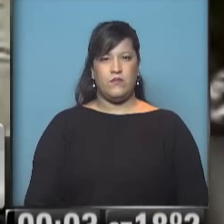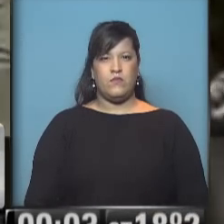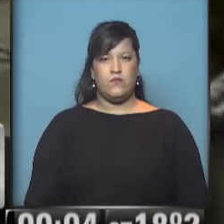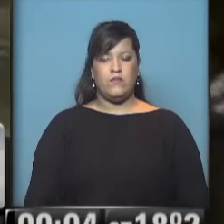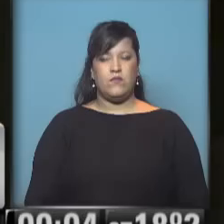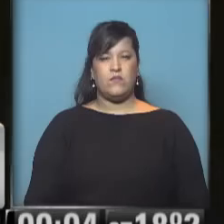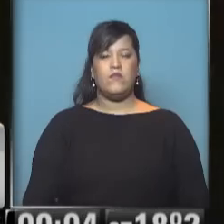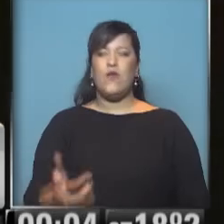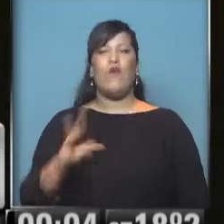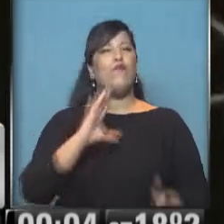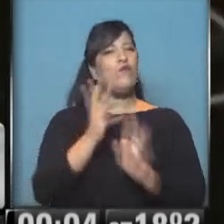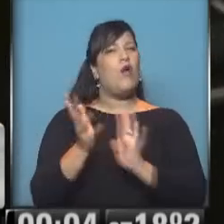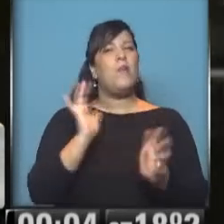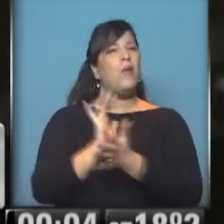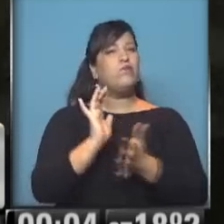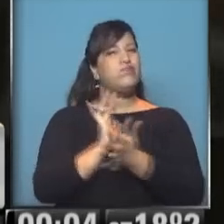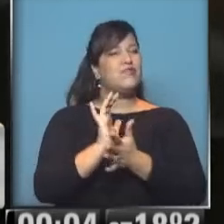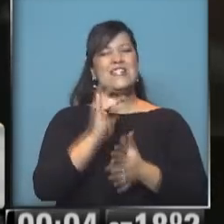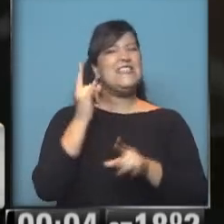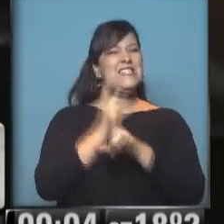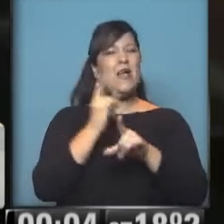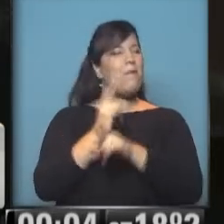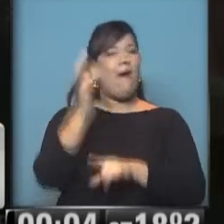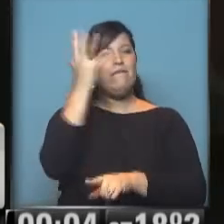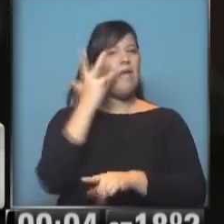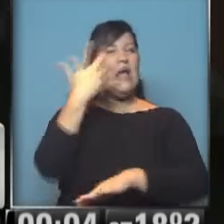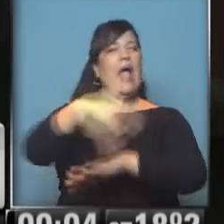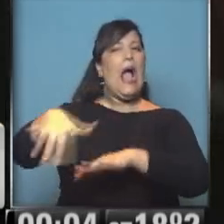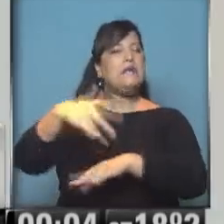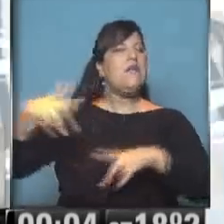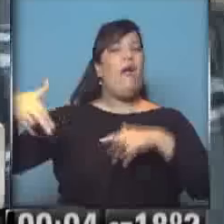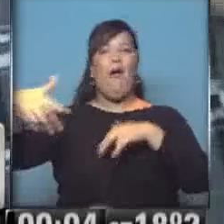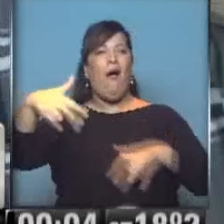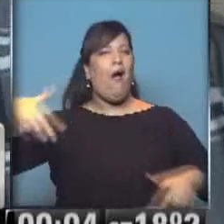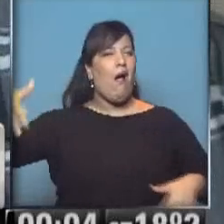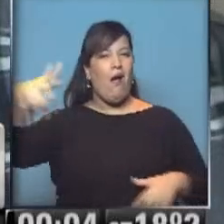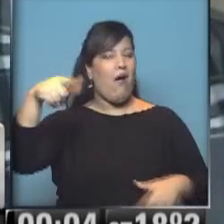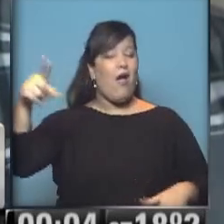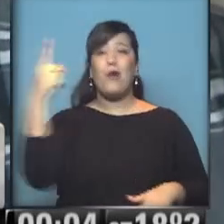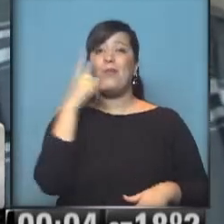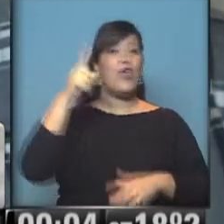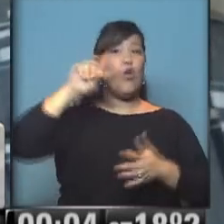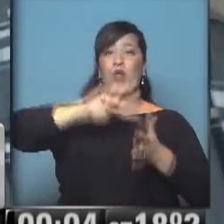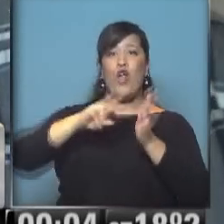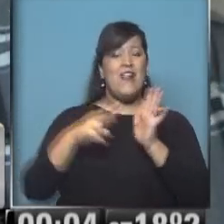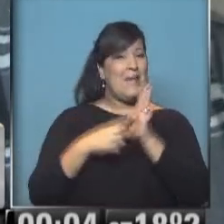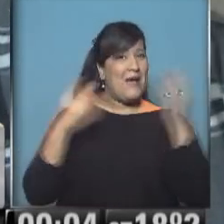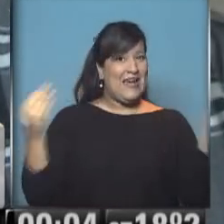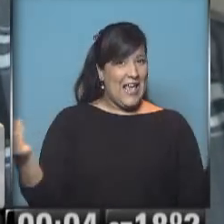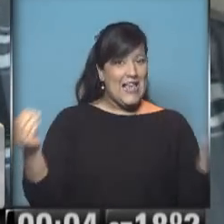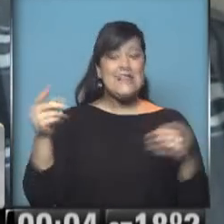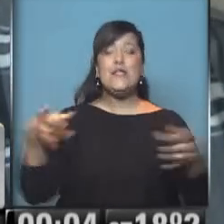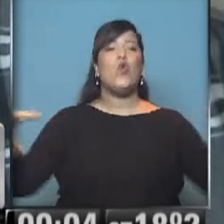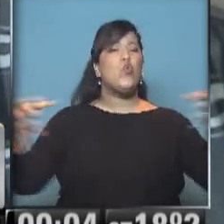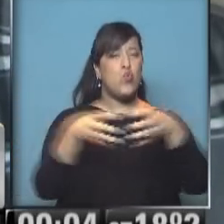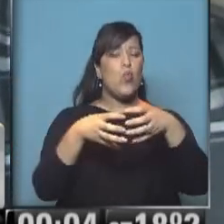Era muy callejero, hasta sus últimos días él era muy callejero, digamos. El problema que tenía la banda,